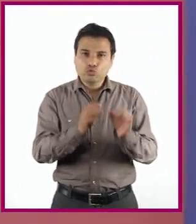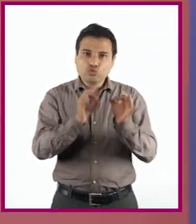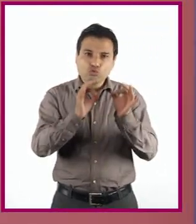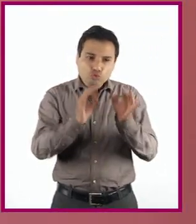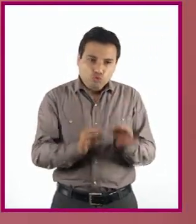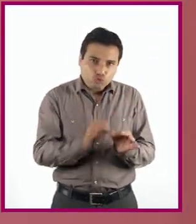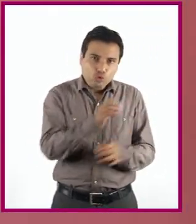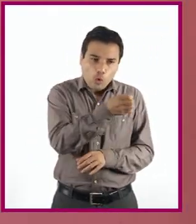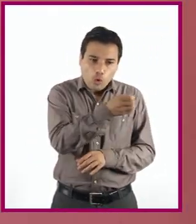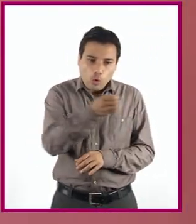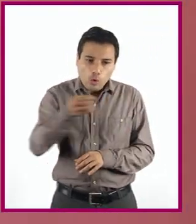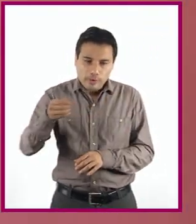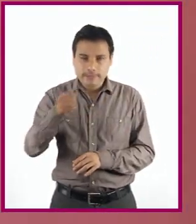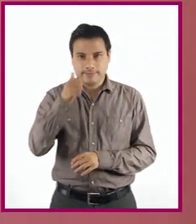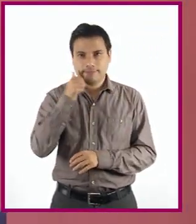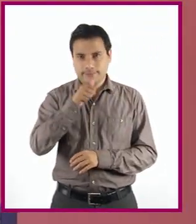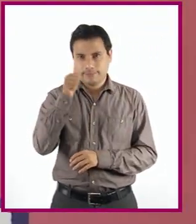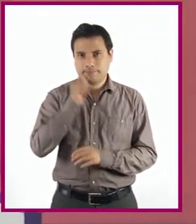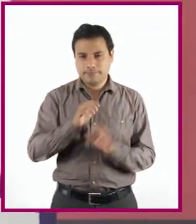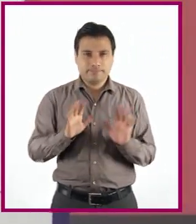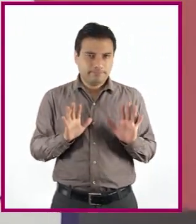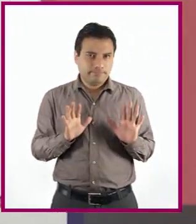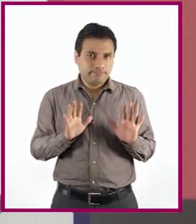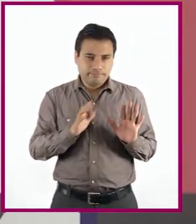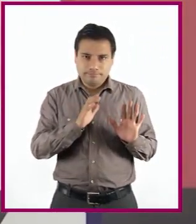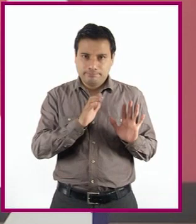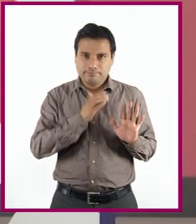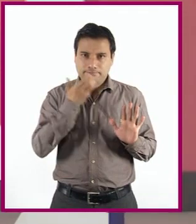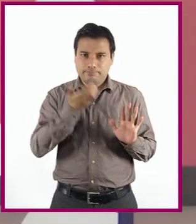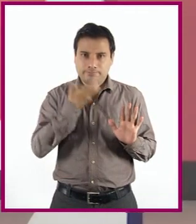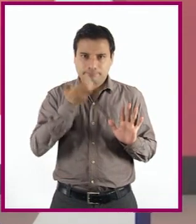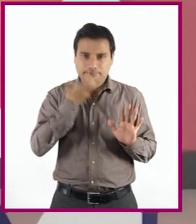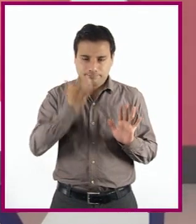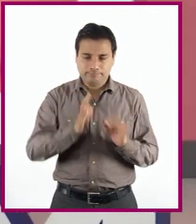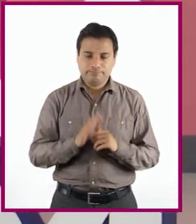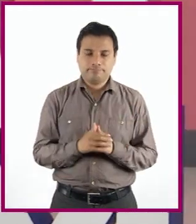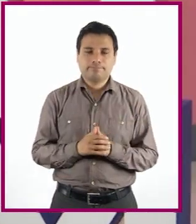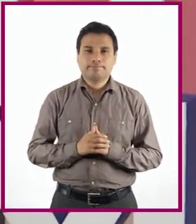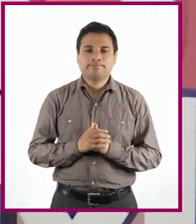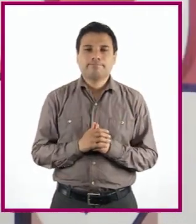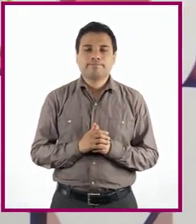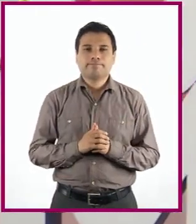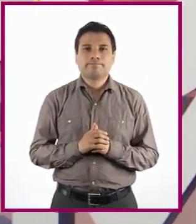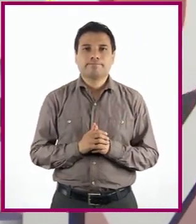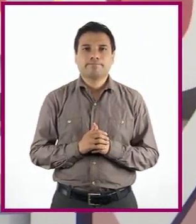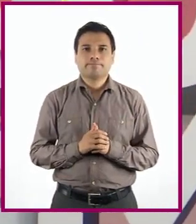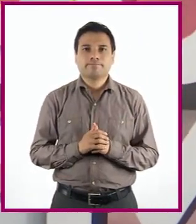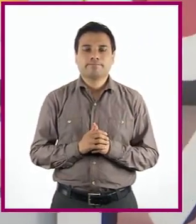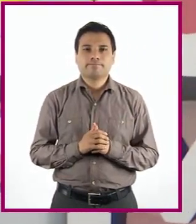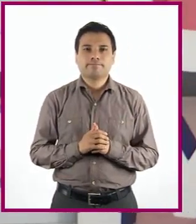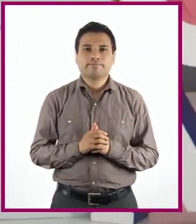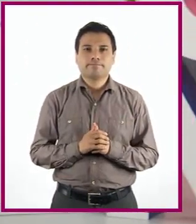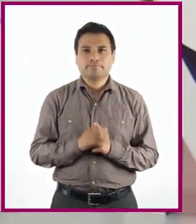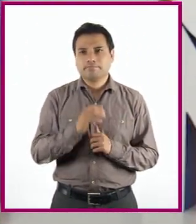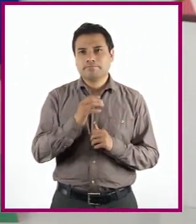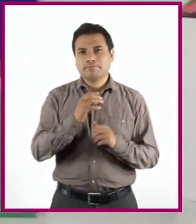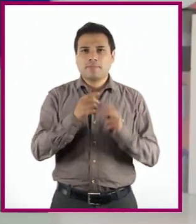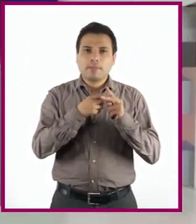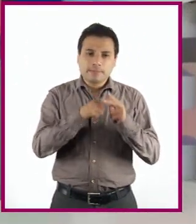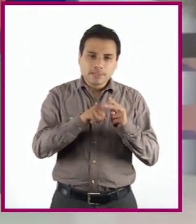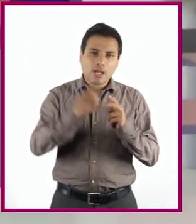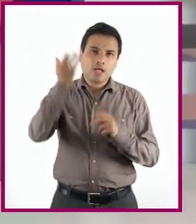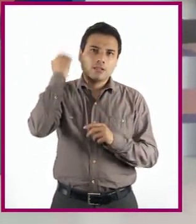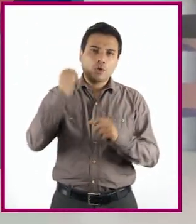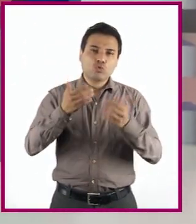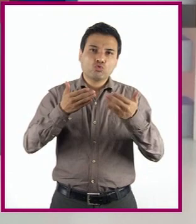decir, uno seguido de otro de acuerdo con la línea de tiempo que se decidió seguir. Generalmente van desde el